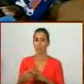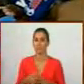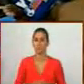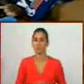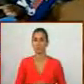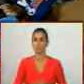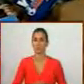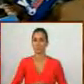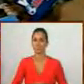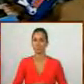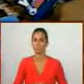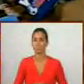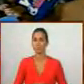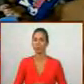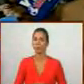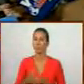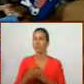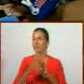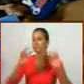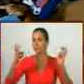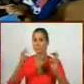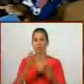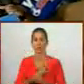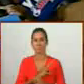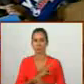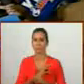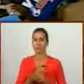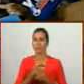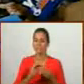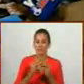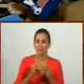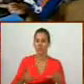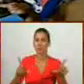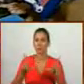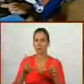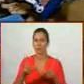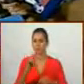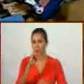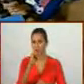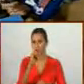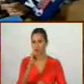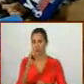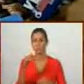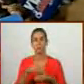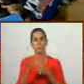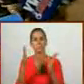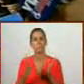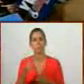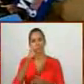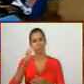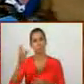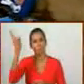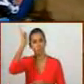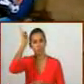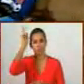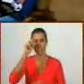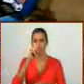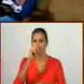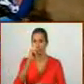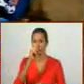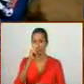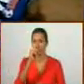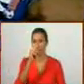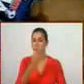de infraestructura, social, de vialidad. Hemos encargado a la ministra de Pueblos Indígenas, al presidente de